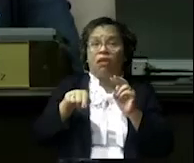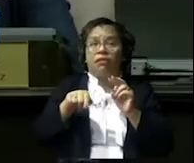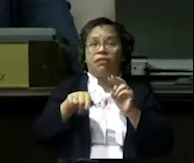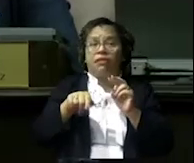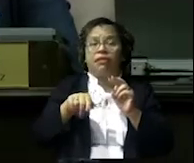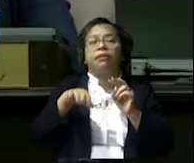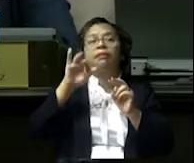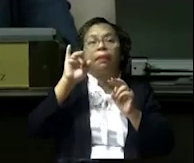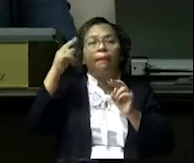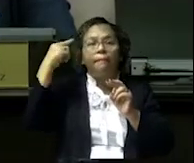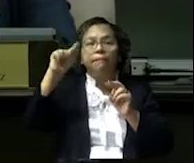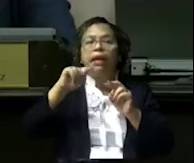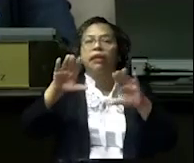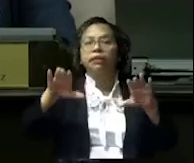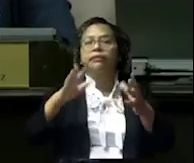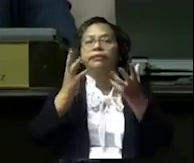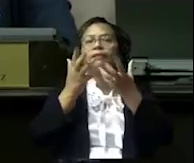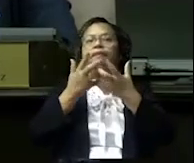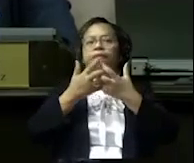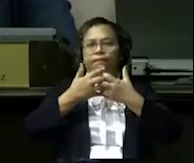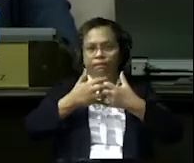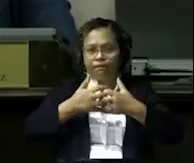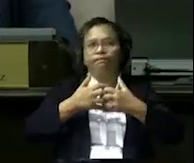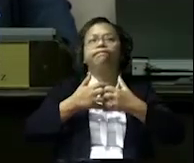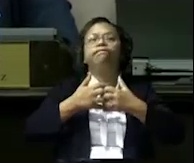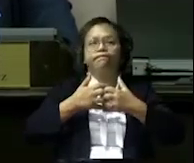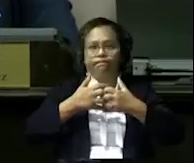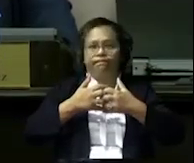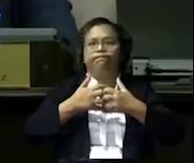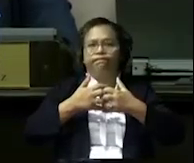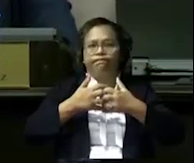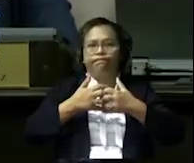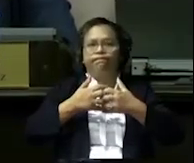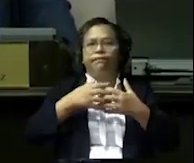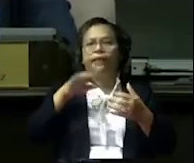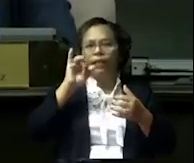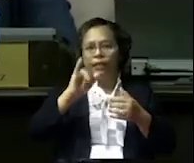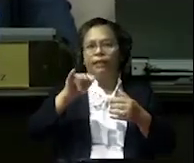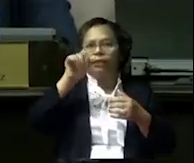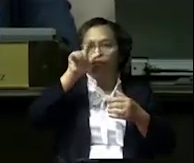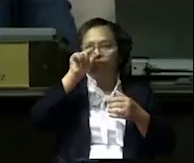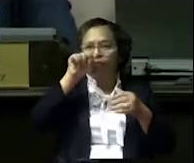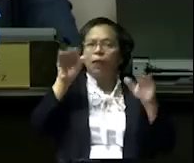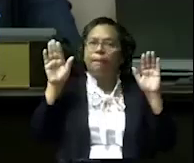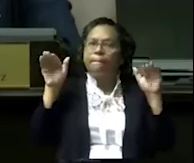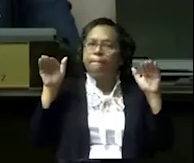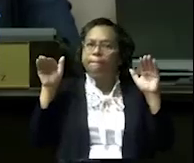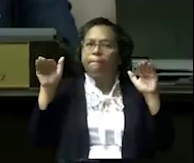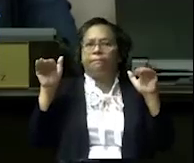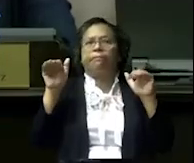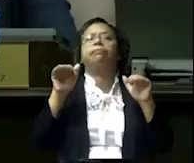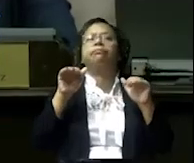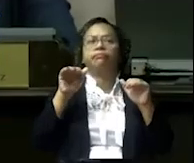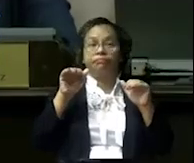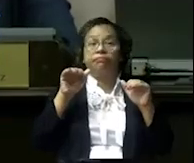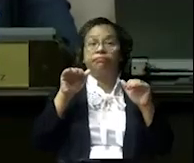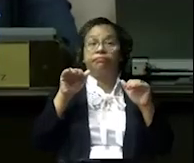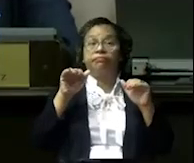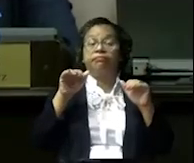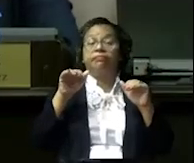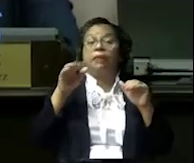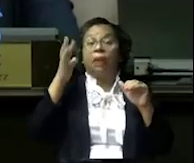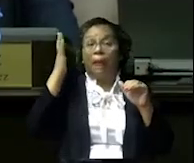por todos. Muchas gracias. La semana que viene traeré el informe sobre esto, cuando se le prohibió a esta comunidad tener una escuela, porque yo entiendo que la